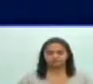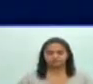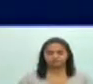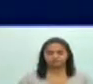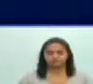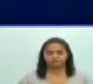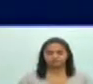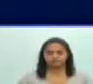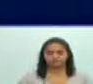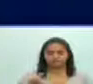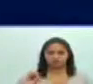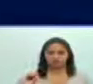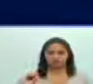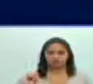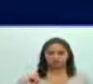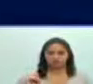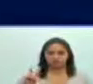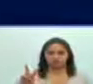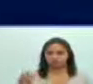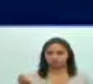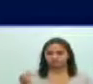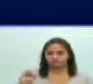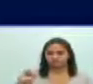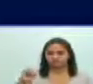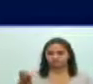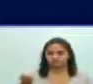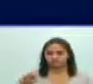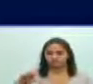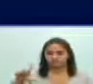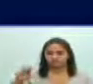Los vasallos del Cid reproducen los valores de